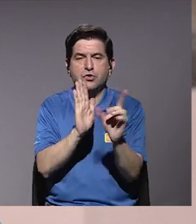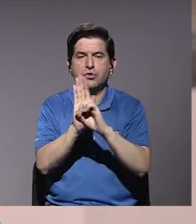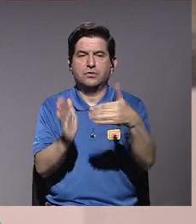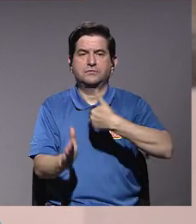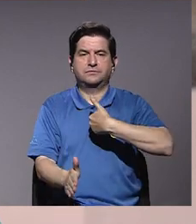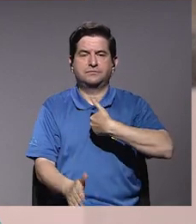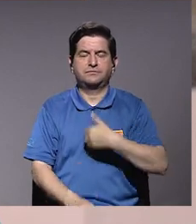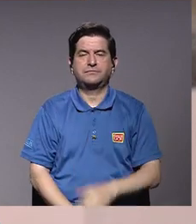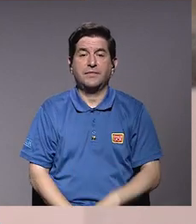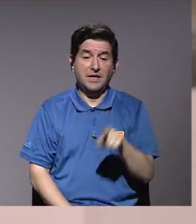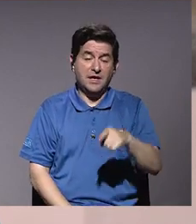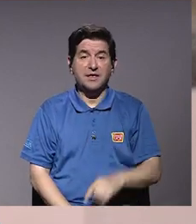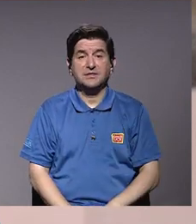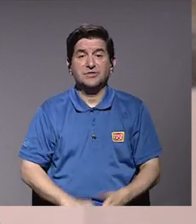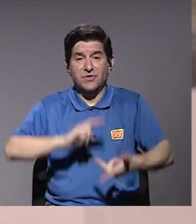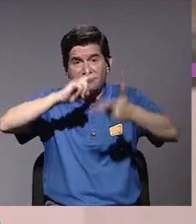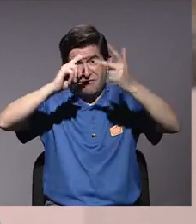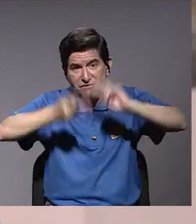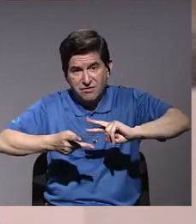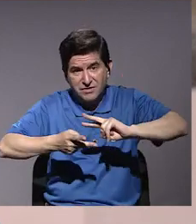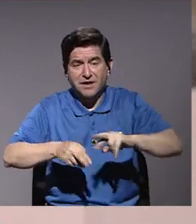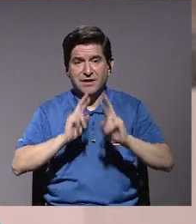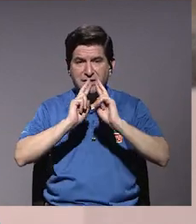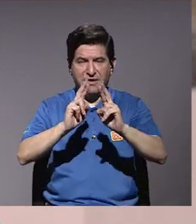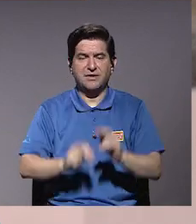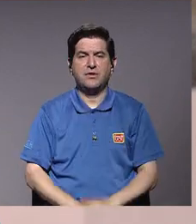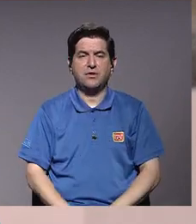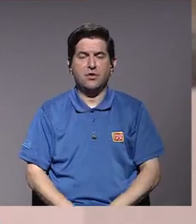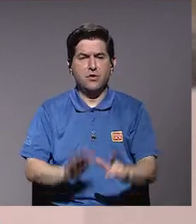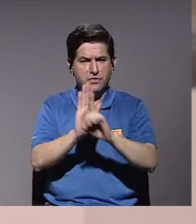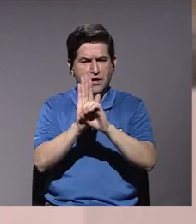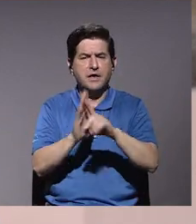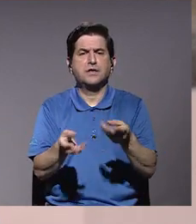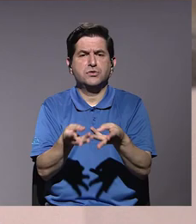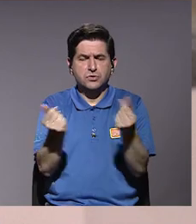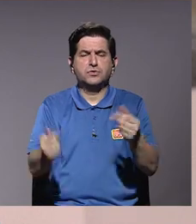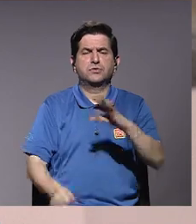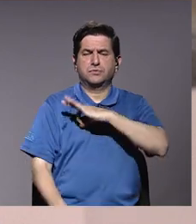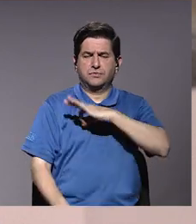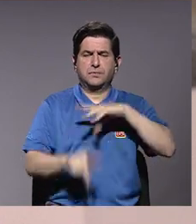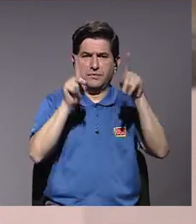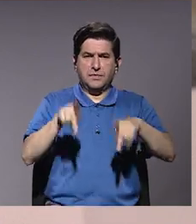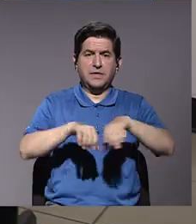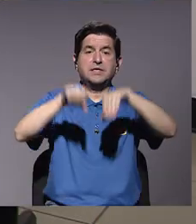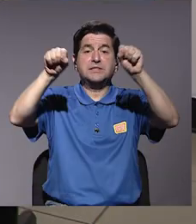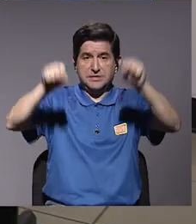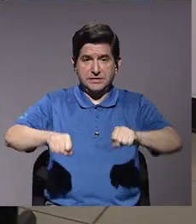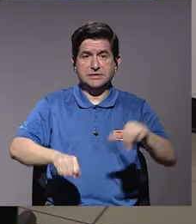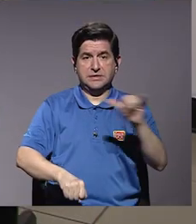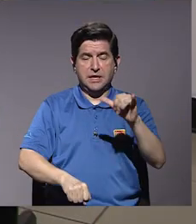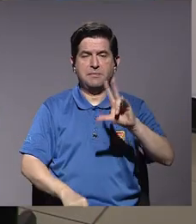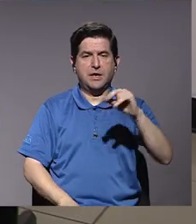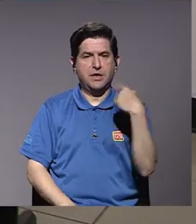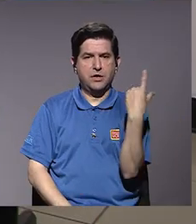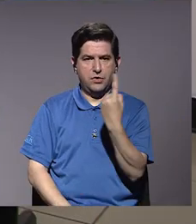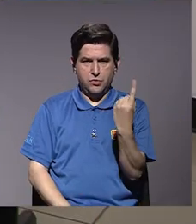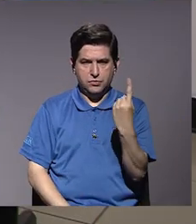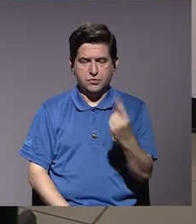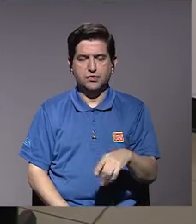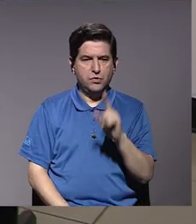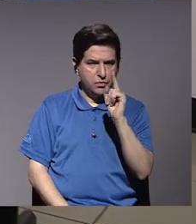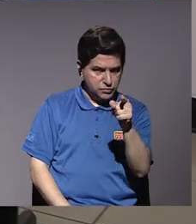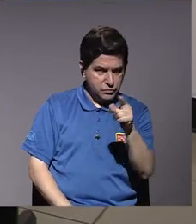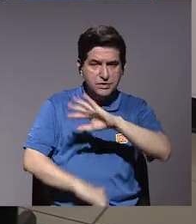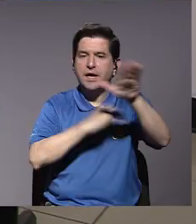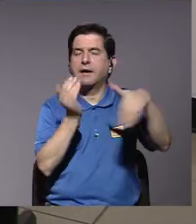los derechos que tienen y es contraproducente porque los derechos son para el bienestar de las personas y del sistema, no solo suyo, sino el del